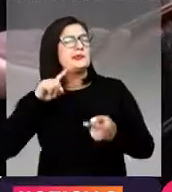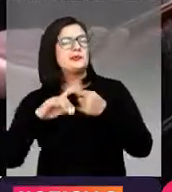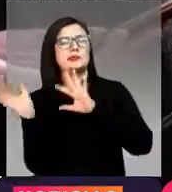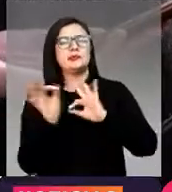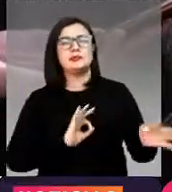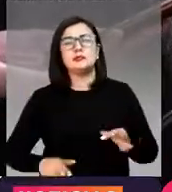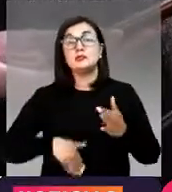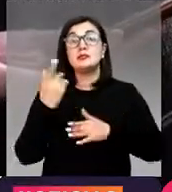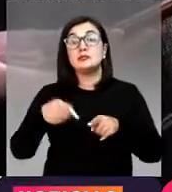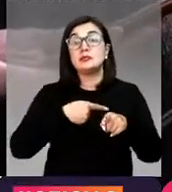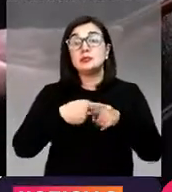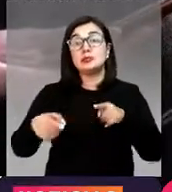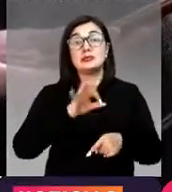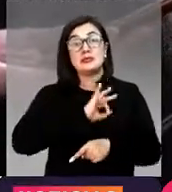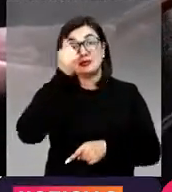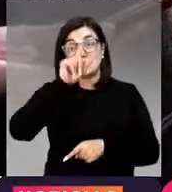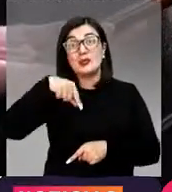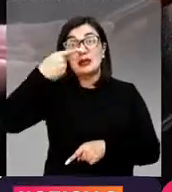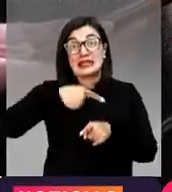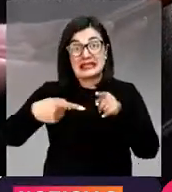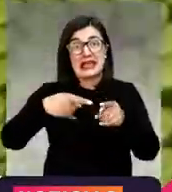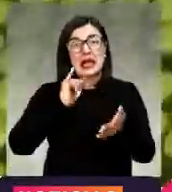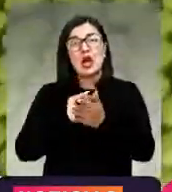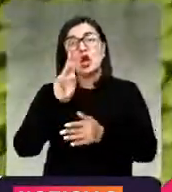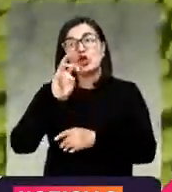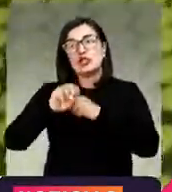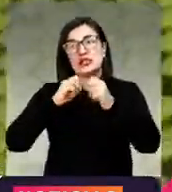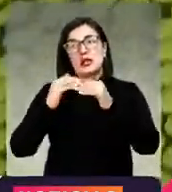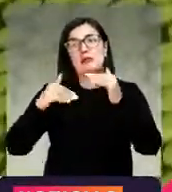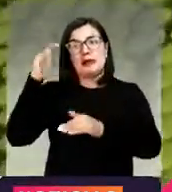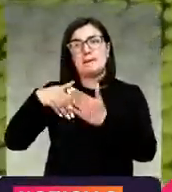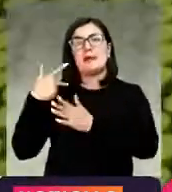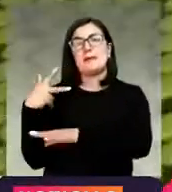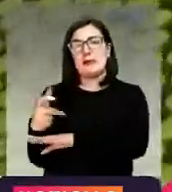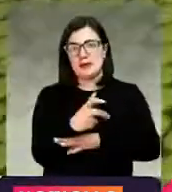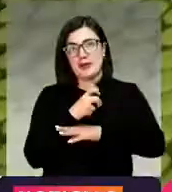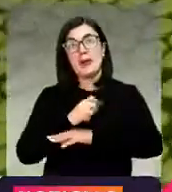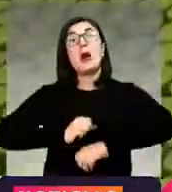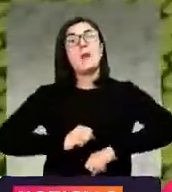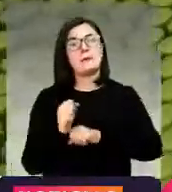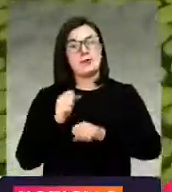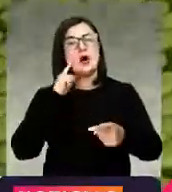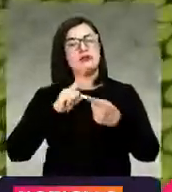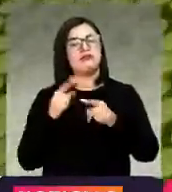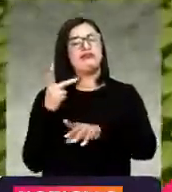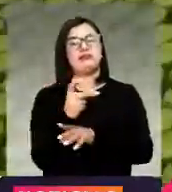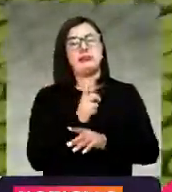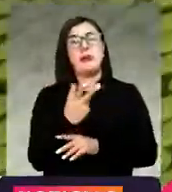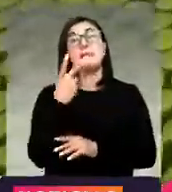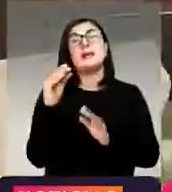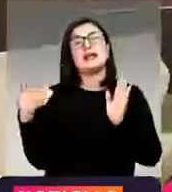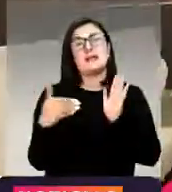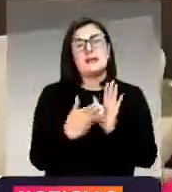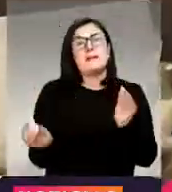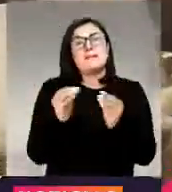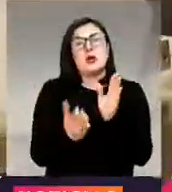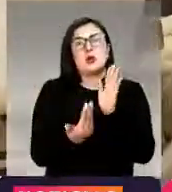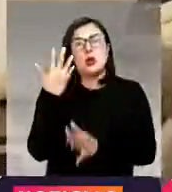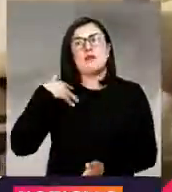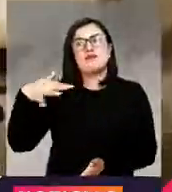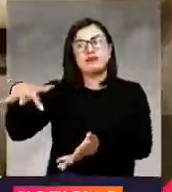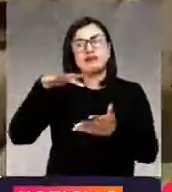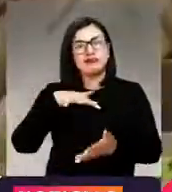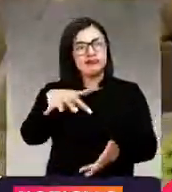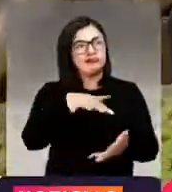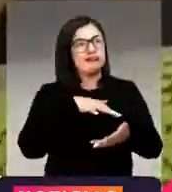el otro fin de semana con las personas mayores de 80 años se estima que a bogotá sean asignadas 20.000 nuevas dosis de los biológicos que